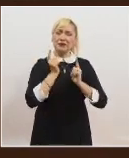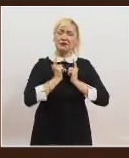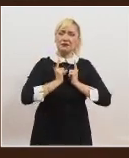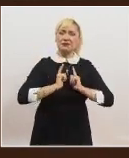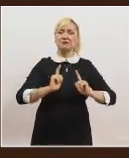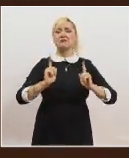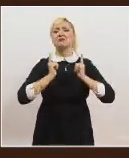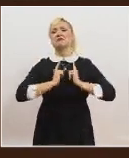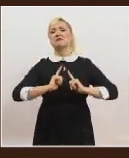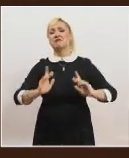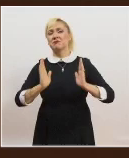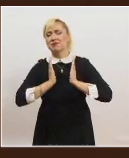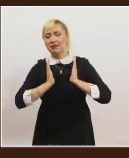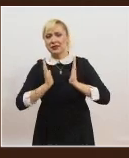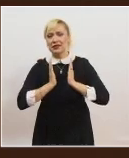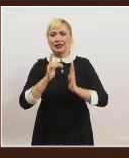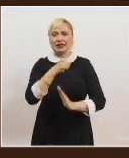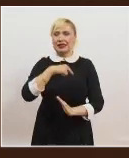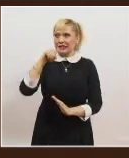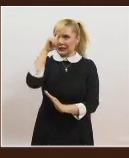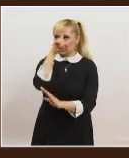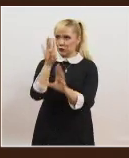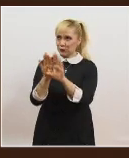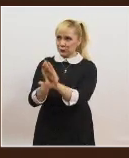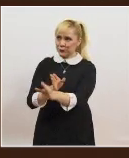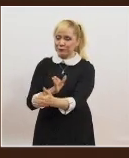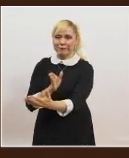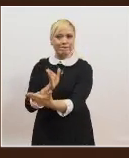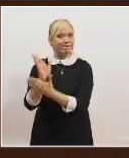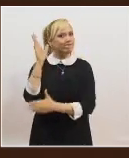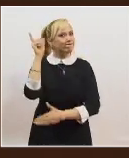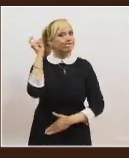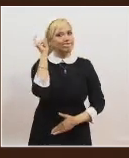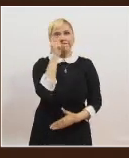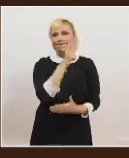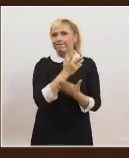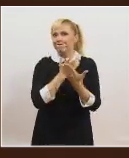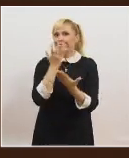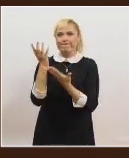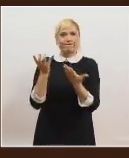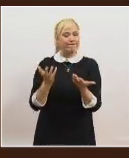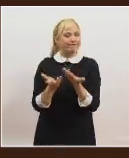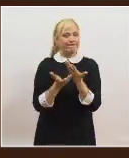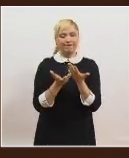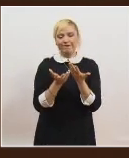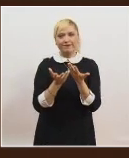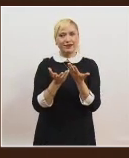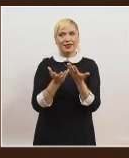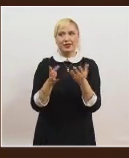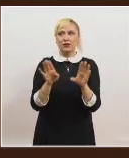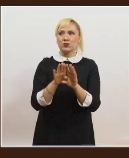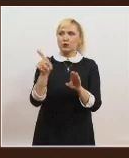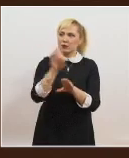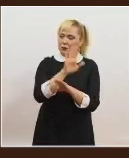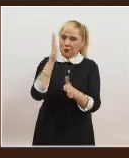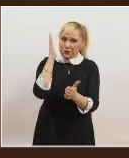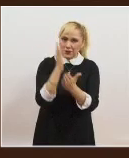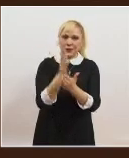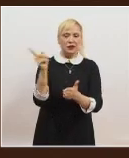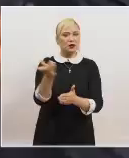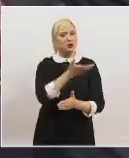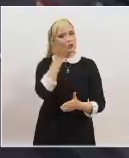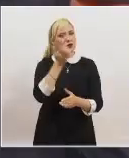reto enorme quienes estamos en instancias federales para poder acercar mejores prácticas a quienes están